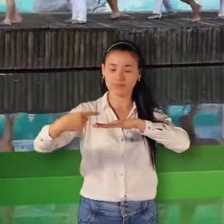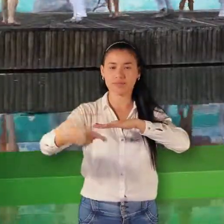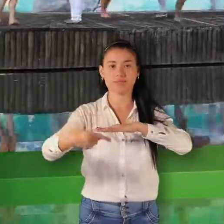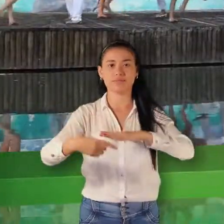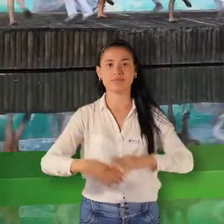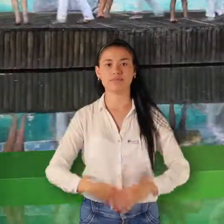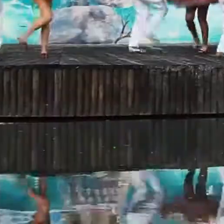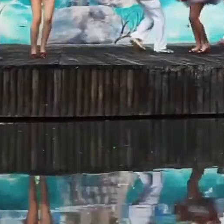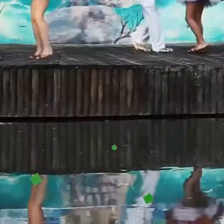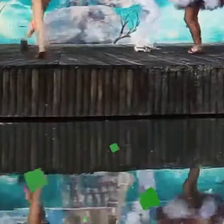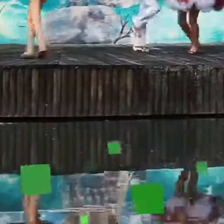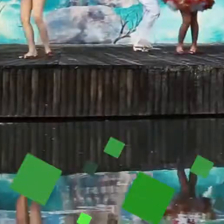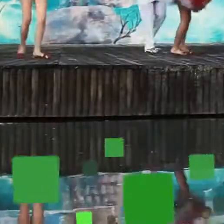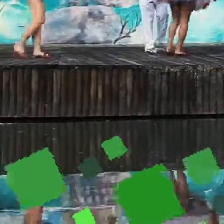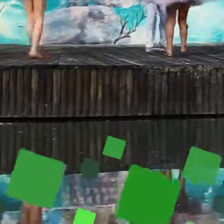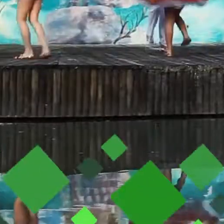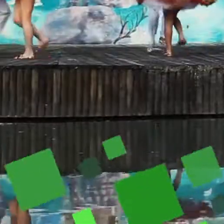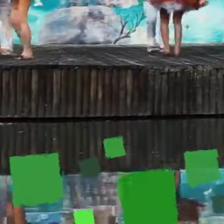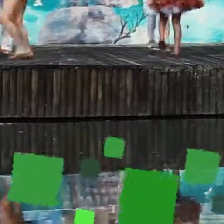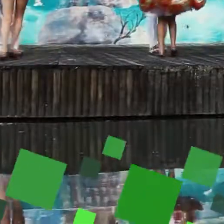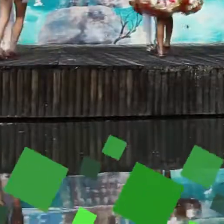y tradición.